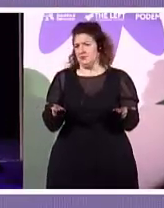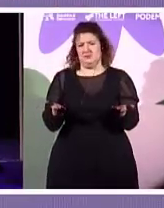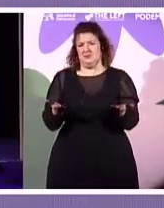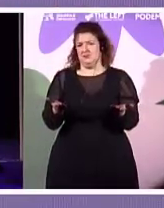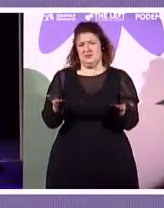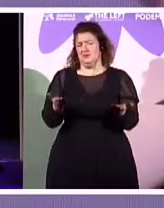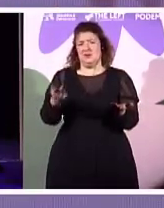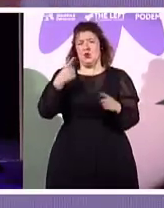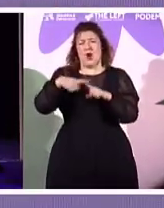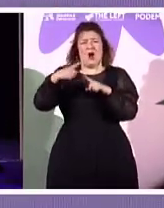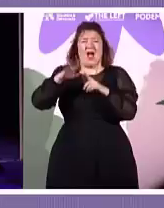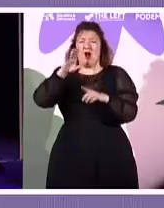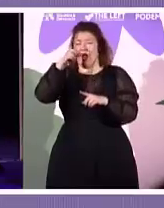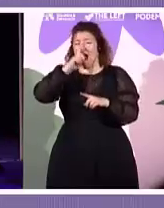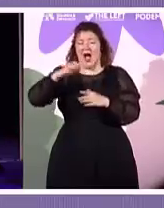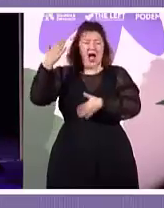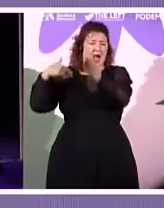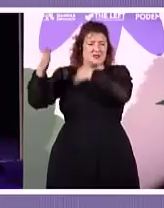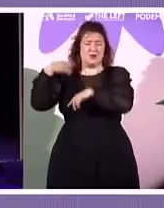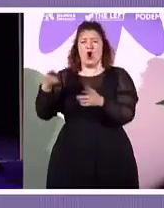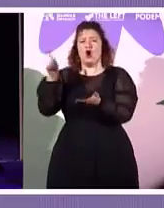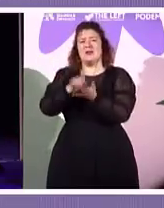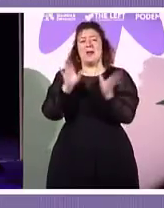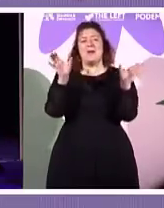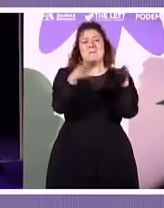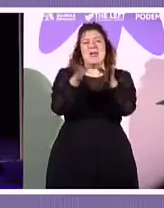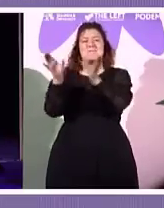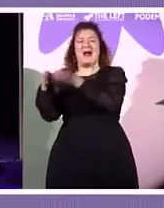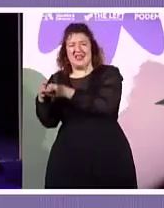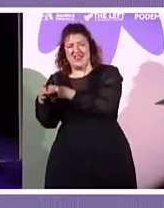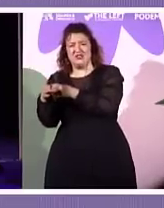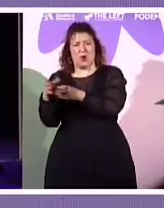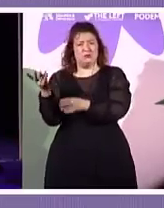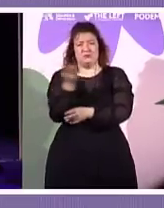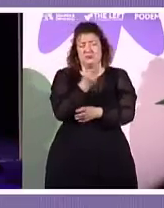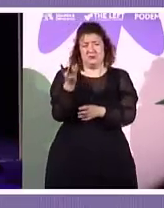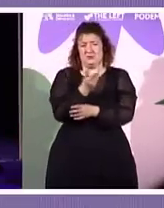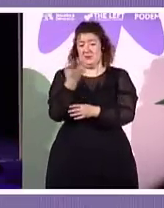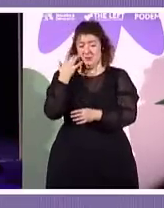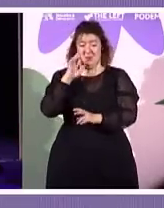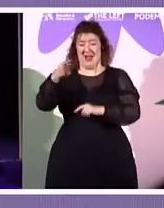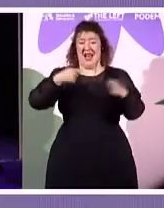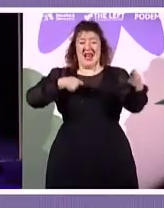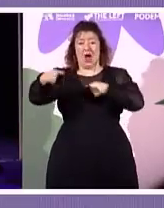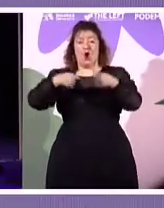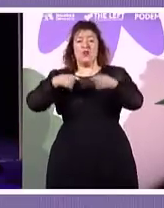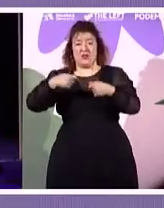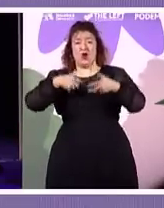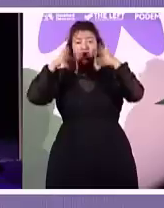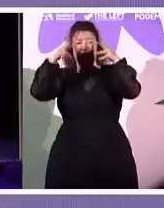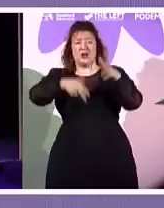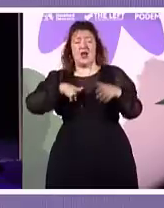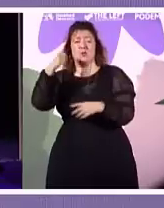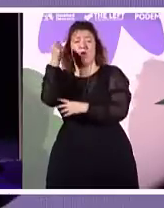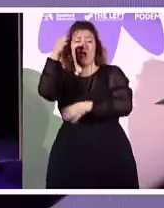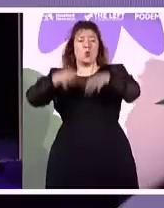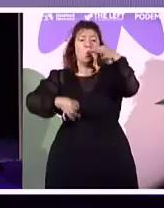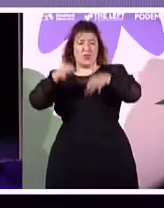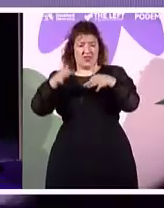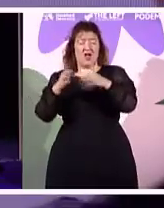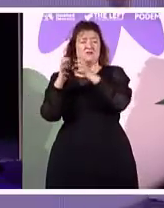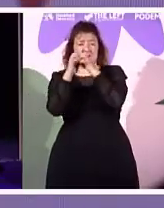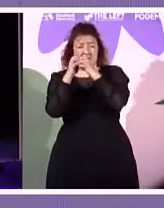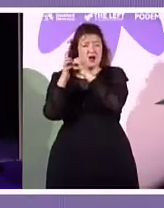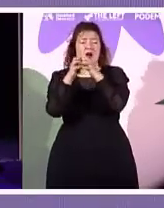de pasado Volver al bipartidismo como han intentado hacer con esa última negociación del Consejo general del poder